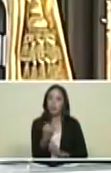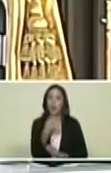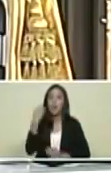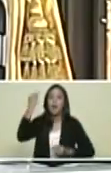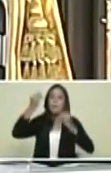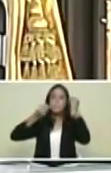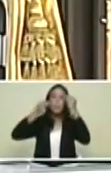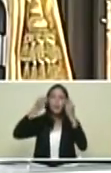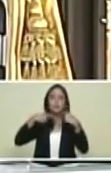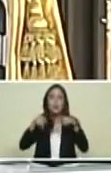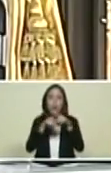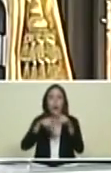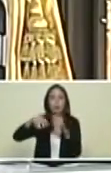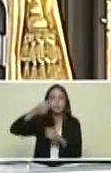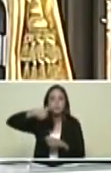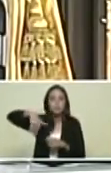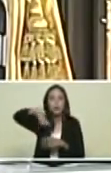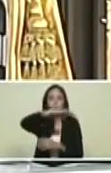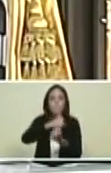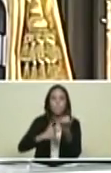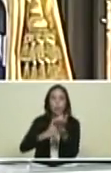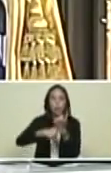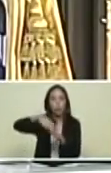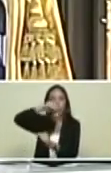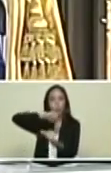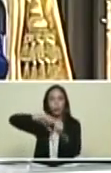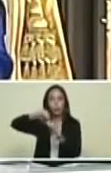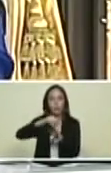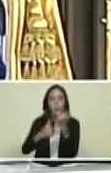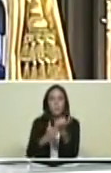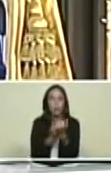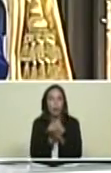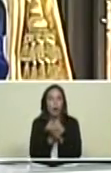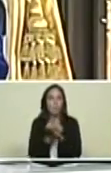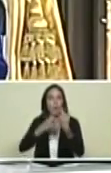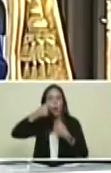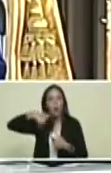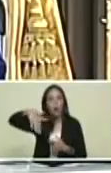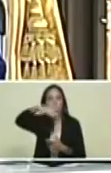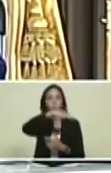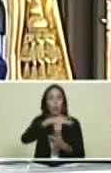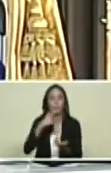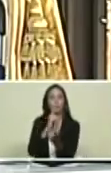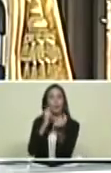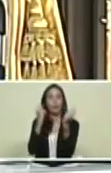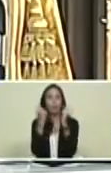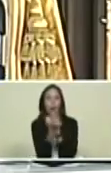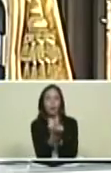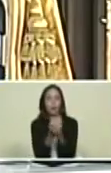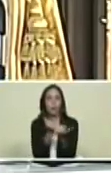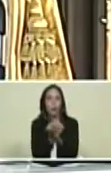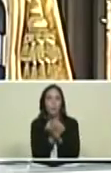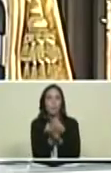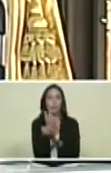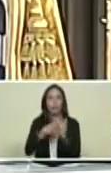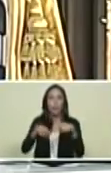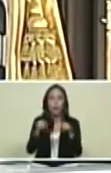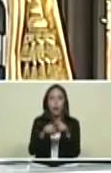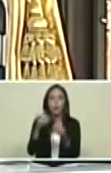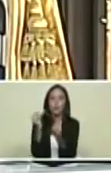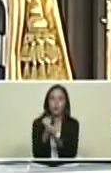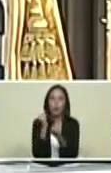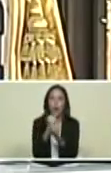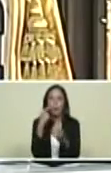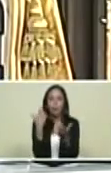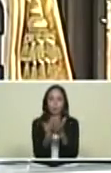pueblo, es obrar por el pueblo, es amar al pueblo, es convertir el amor en acción concreto